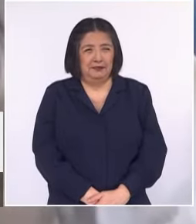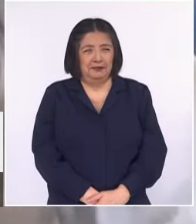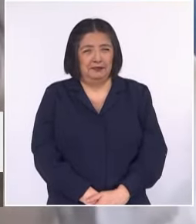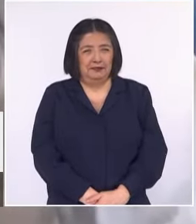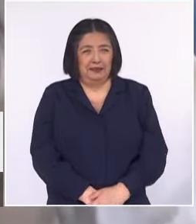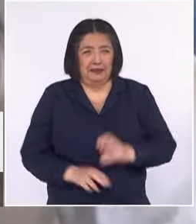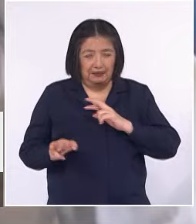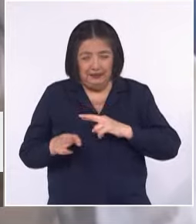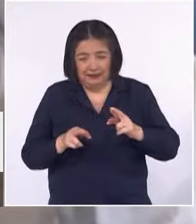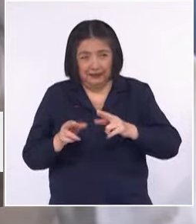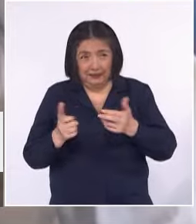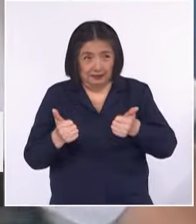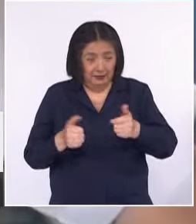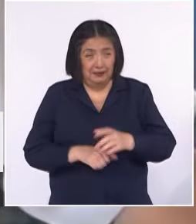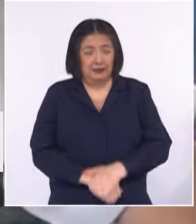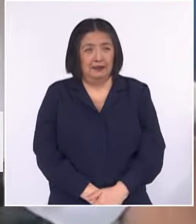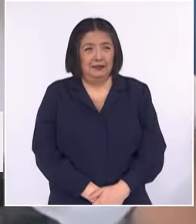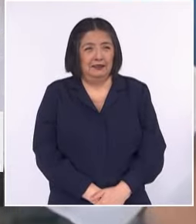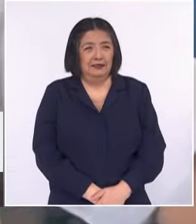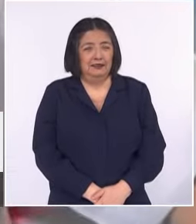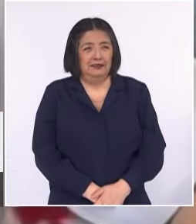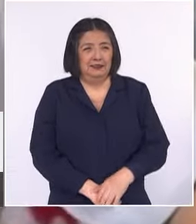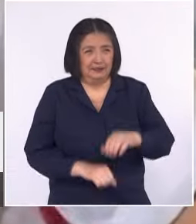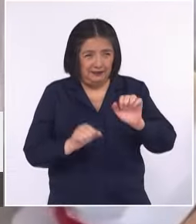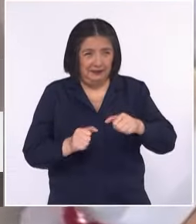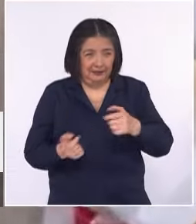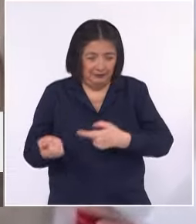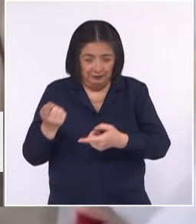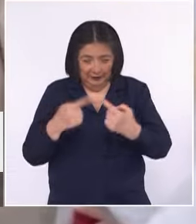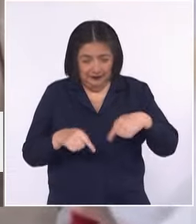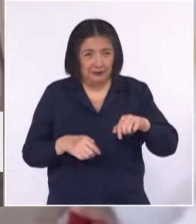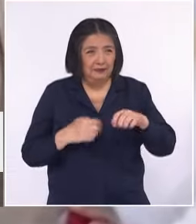En el río, ahí. Bueno, pues sí,